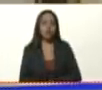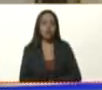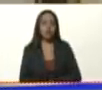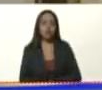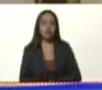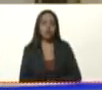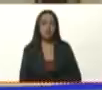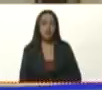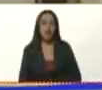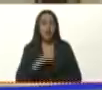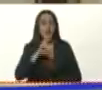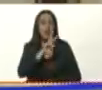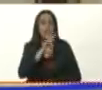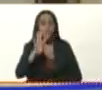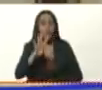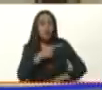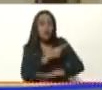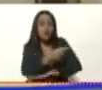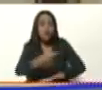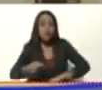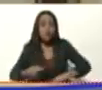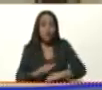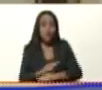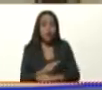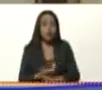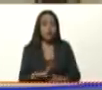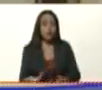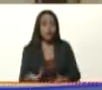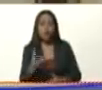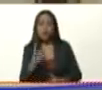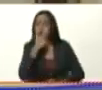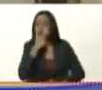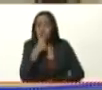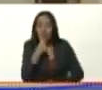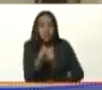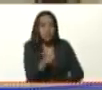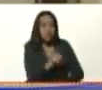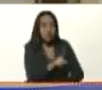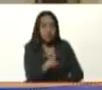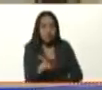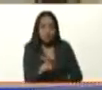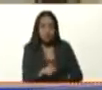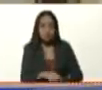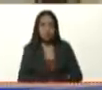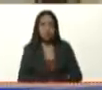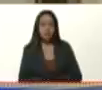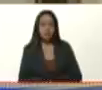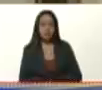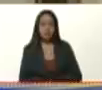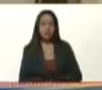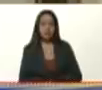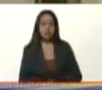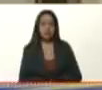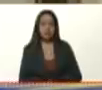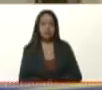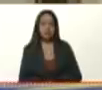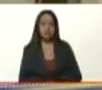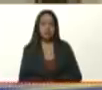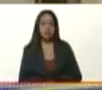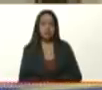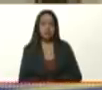contacto con el sistema de salud en los estados, en Miranda, en Caracas, en resto de los estados del país y